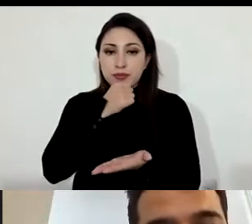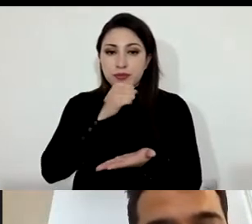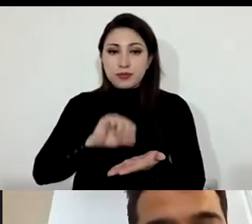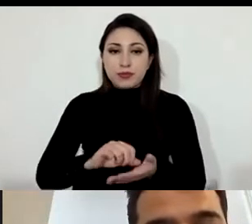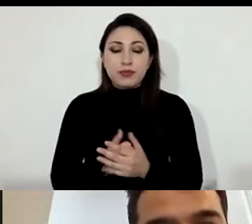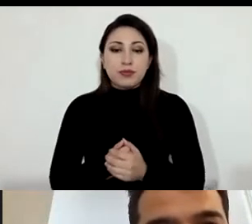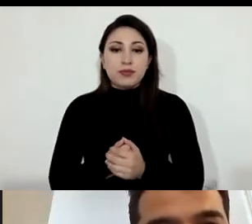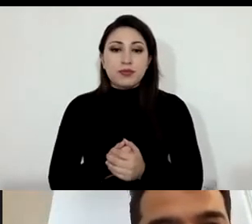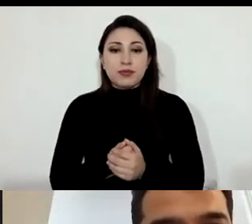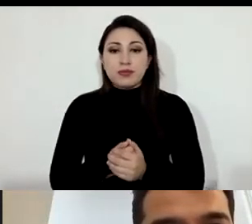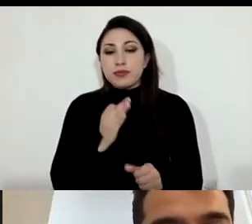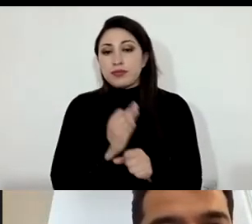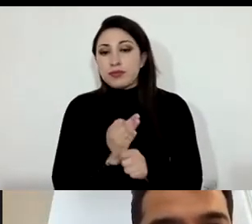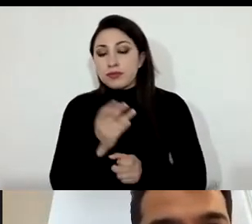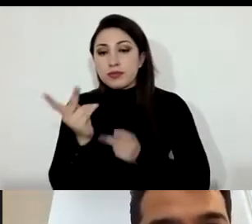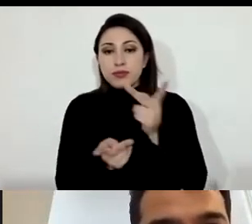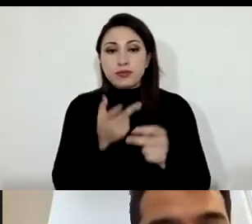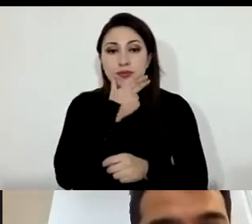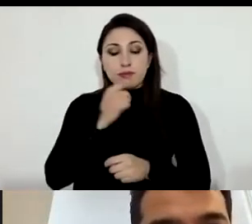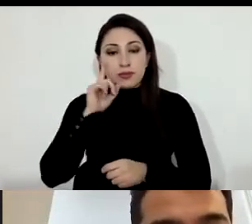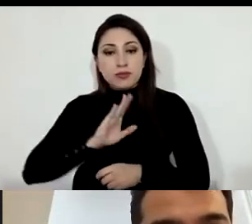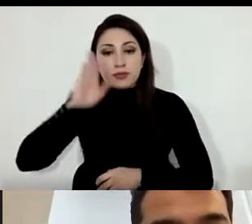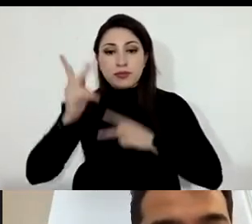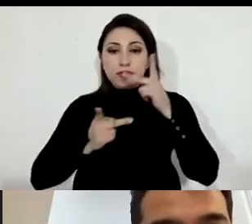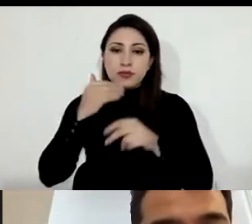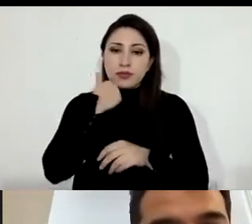a consideración la propuesta. ¿Existe algún comentario al respecto?